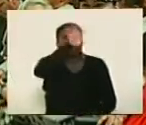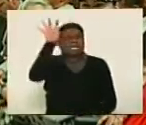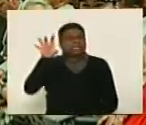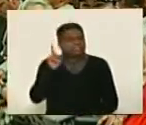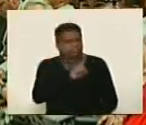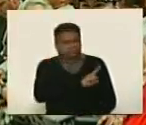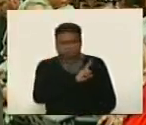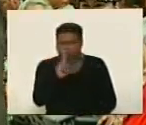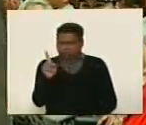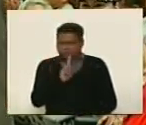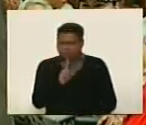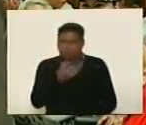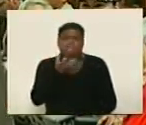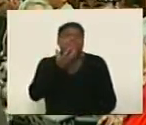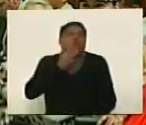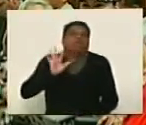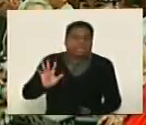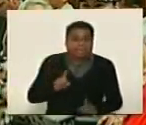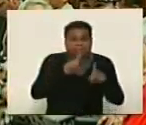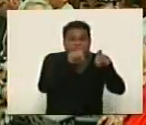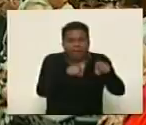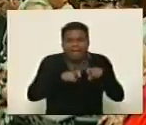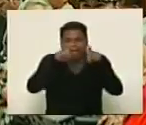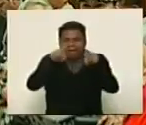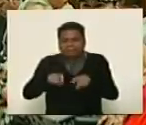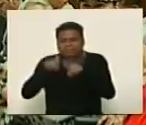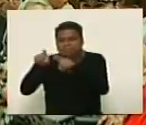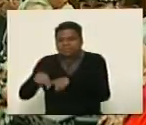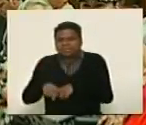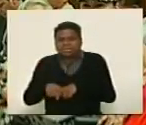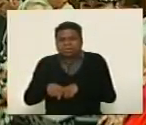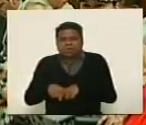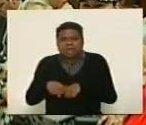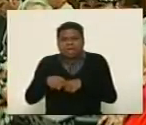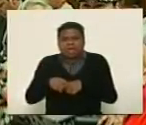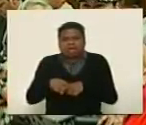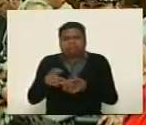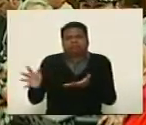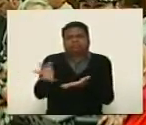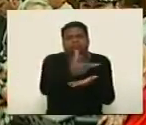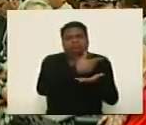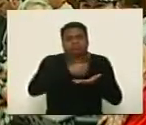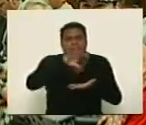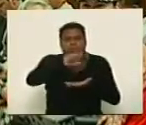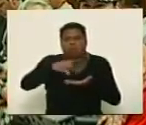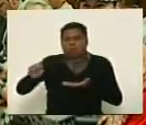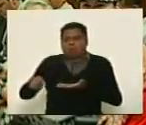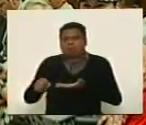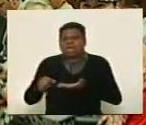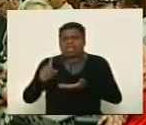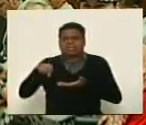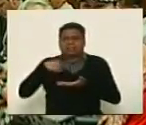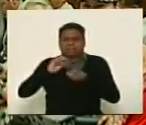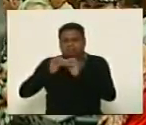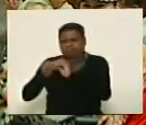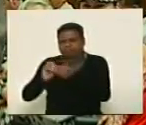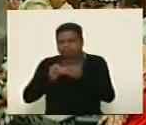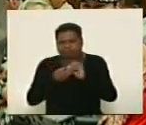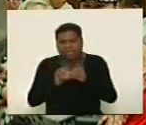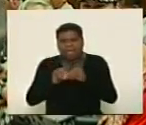de origen agrícola, y los venden productos caros a los pueblos y a los gobiernos de estos